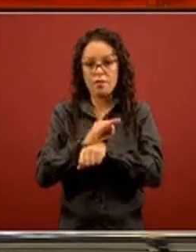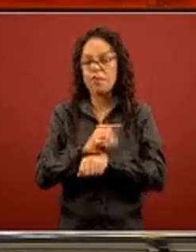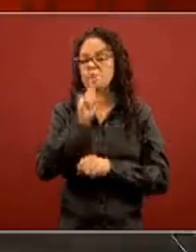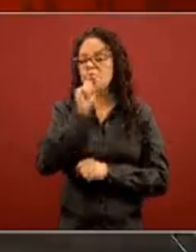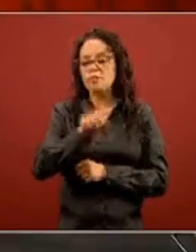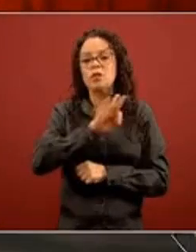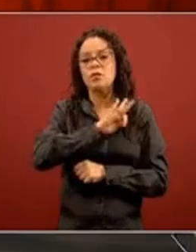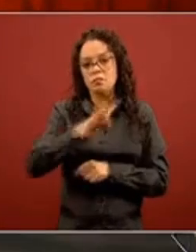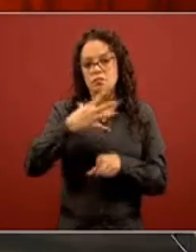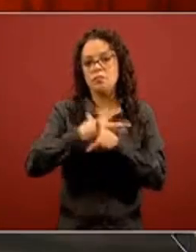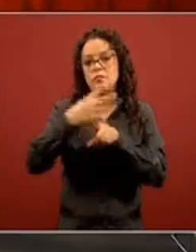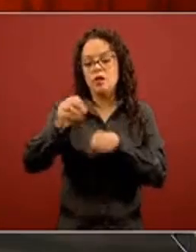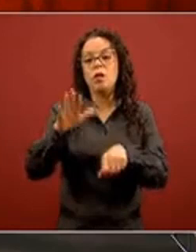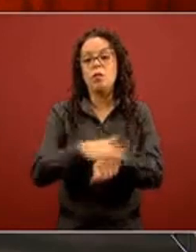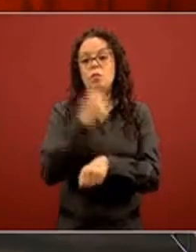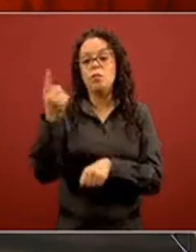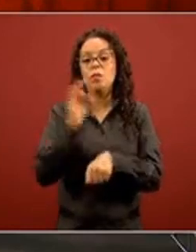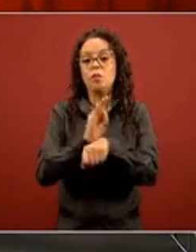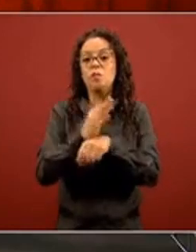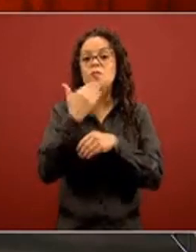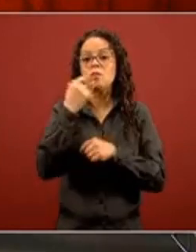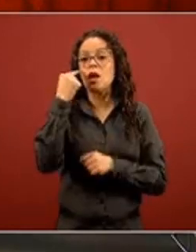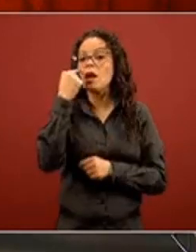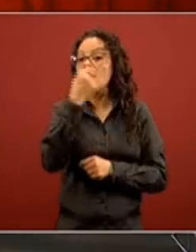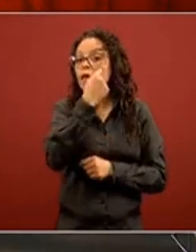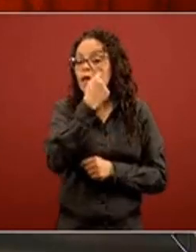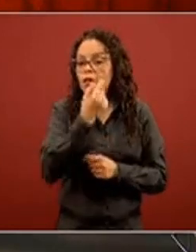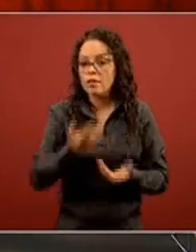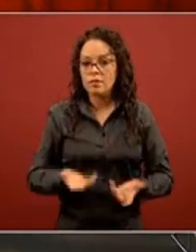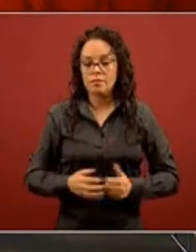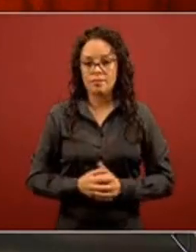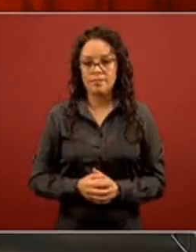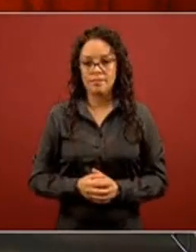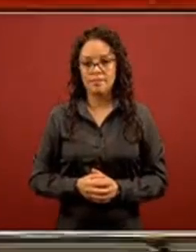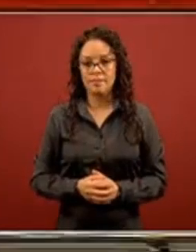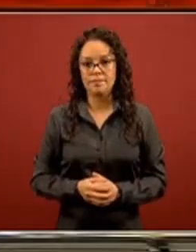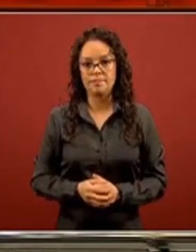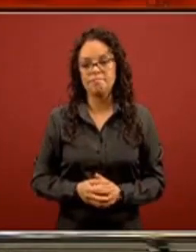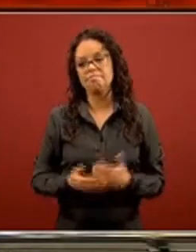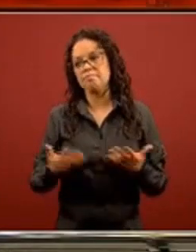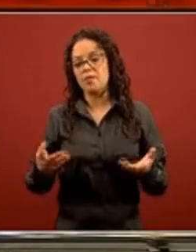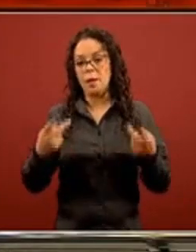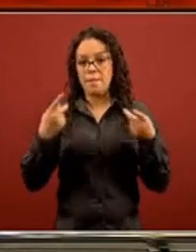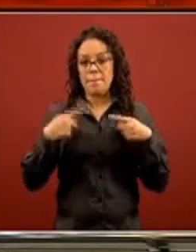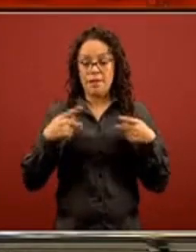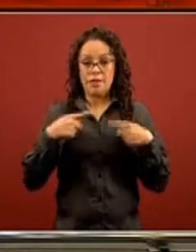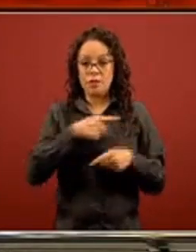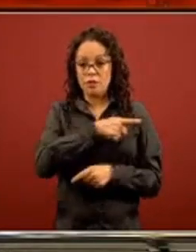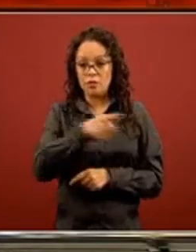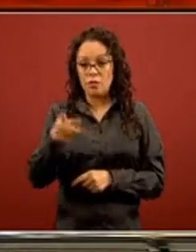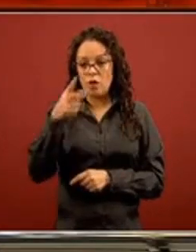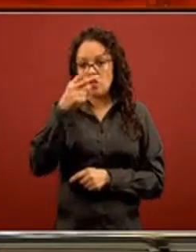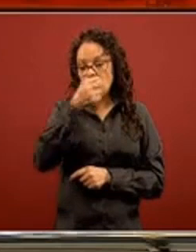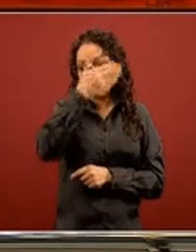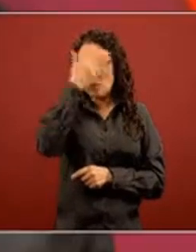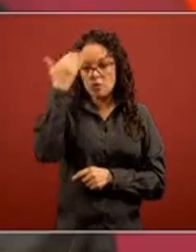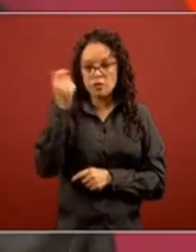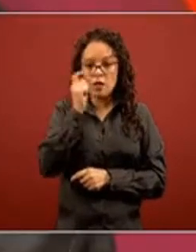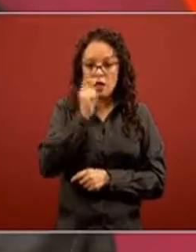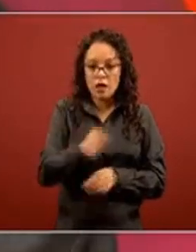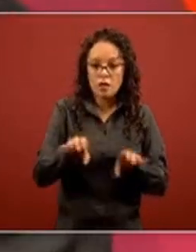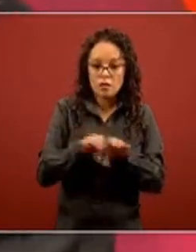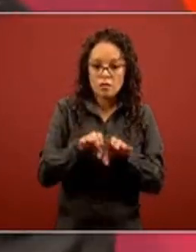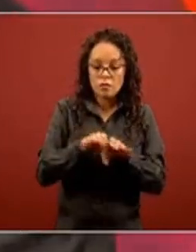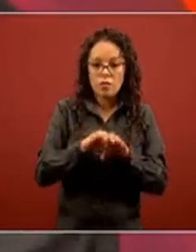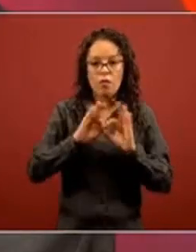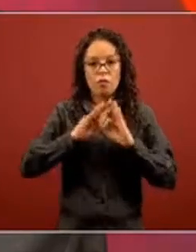también considerada es que una persona que no está entrenada en el uso de